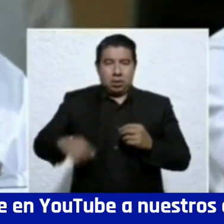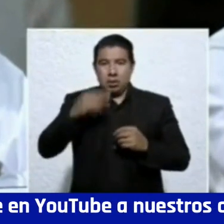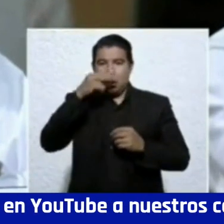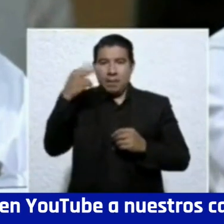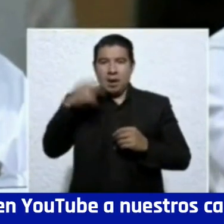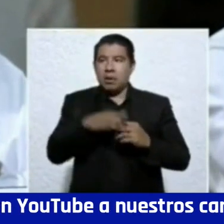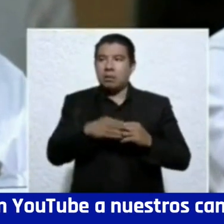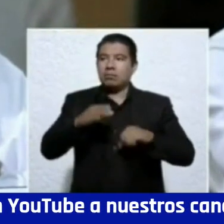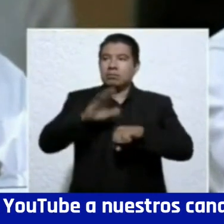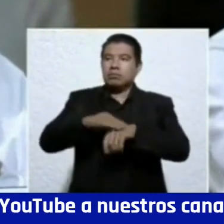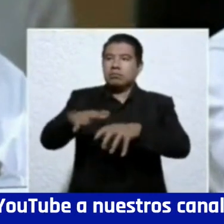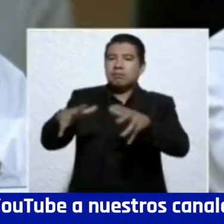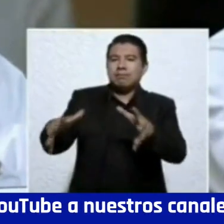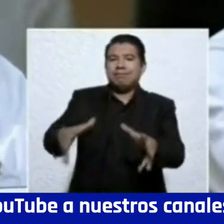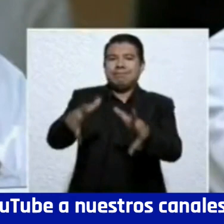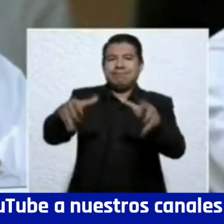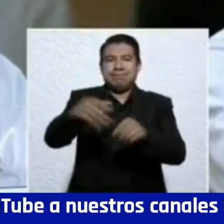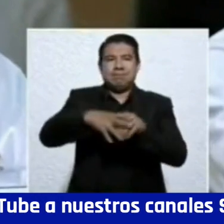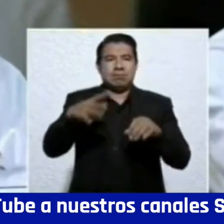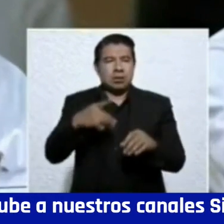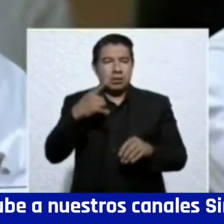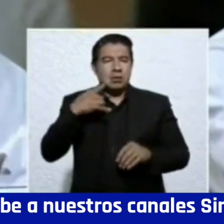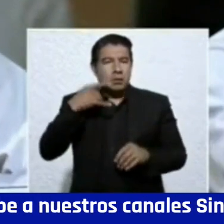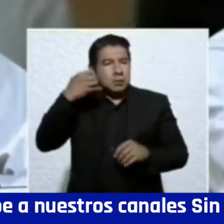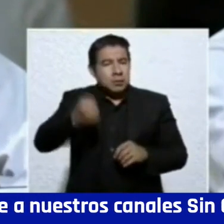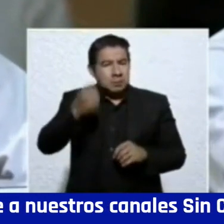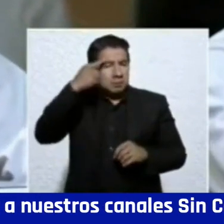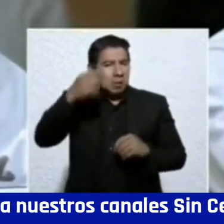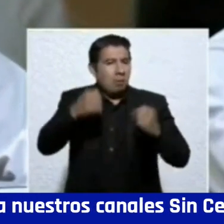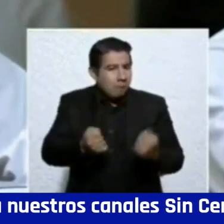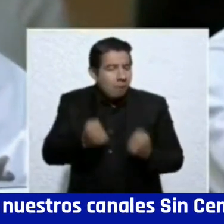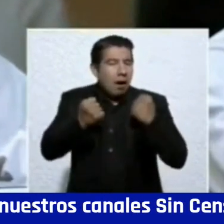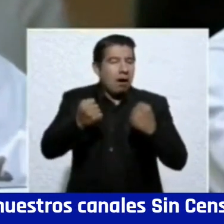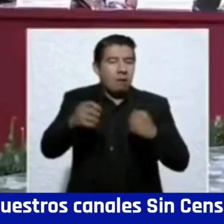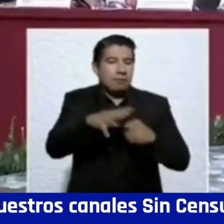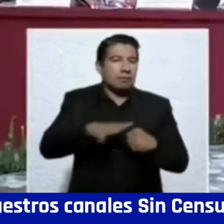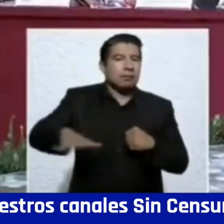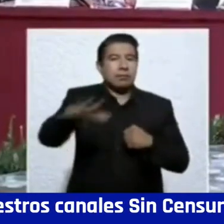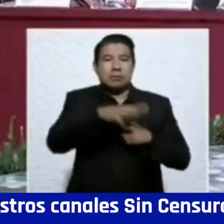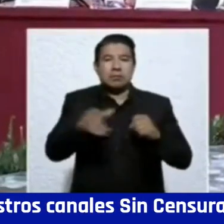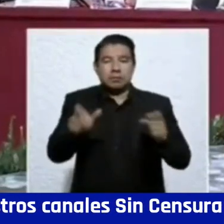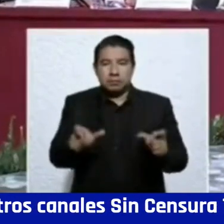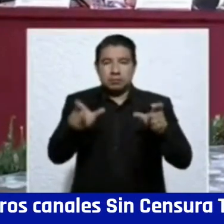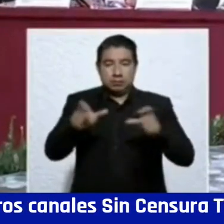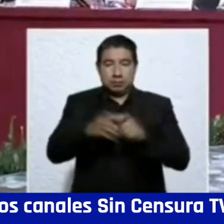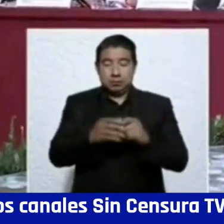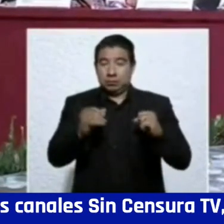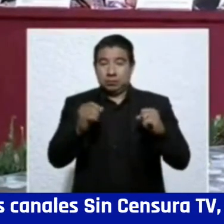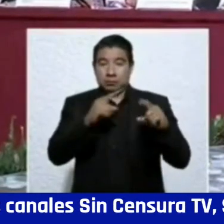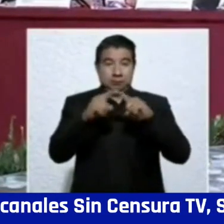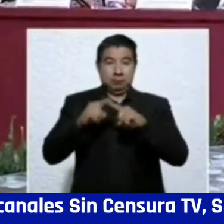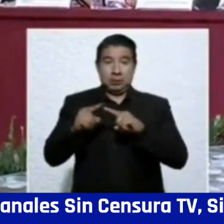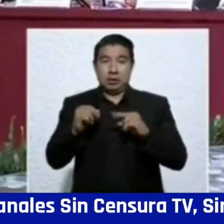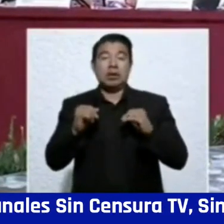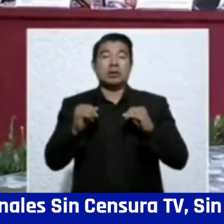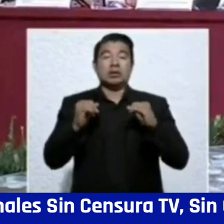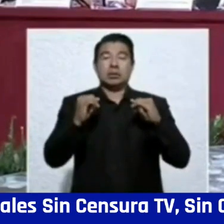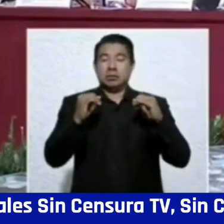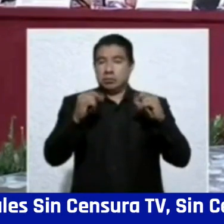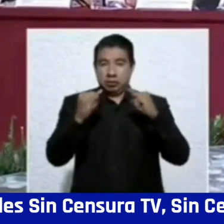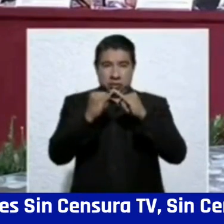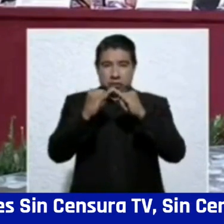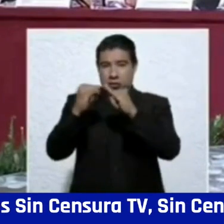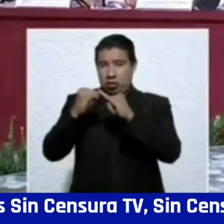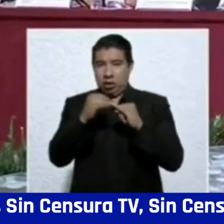para fortalecer nuestras instituciones de seguridad y justicia. En esta tarea nos hemos involucrado con un